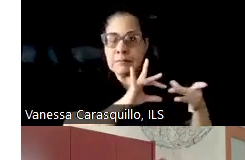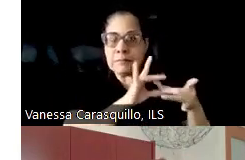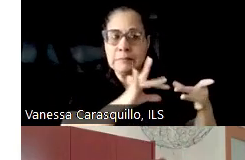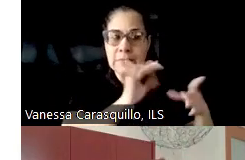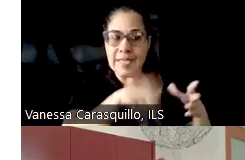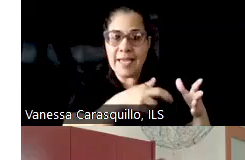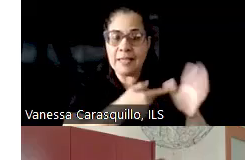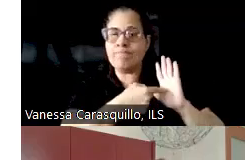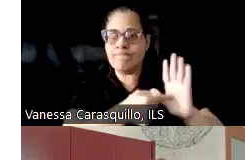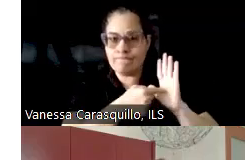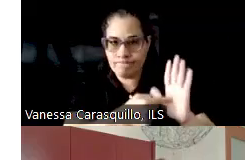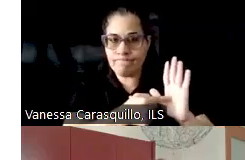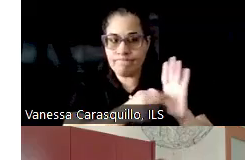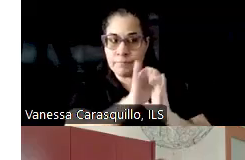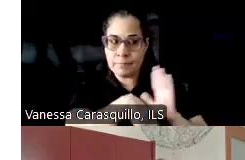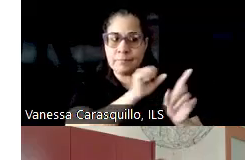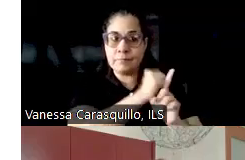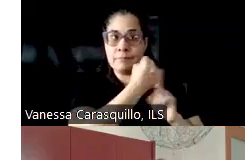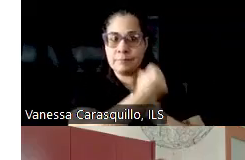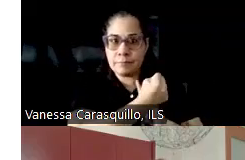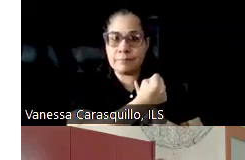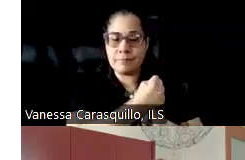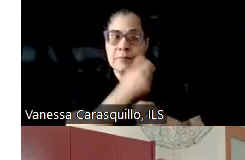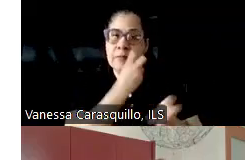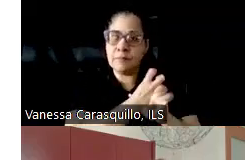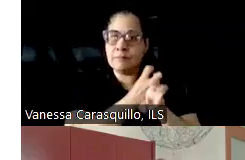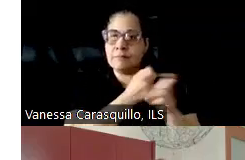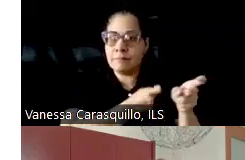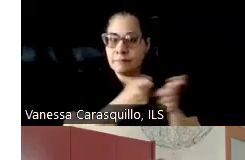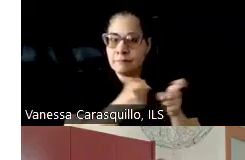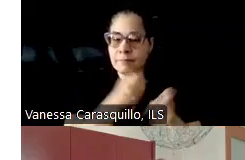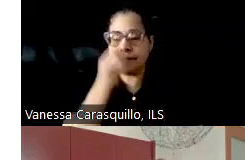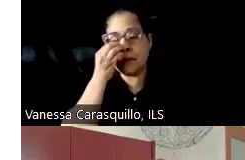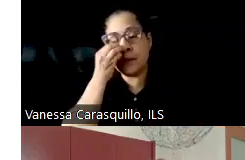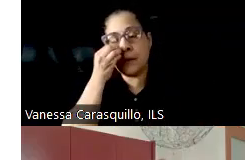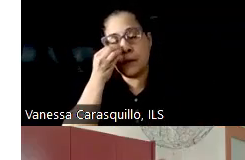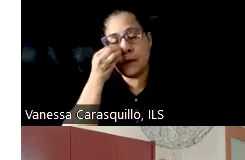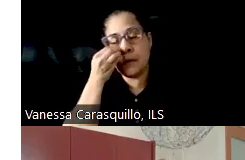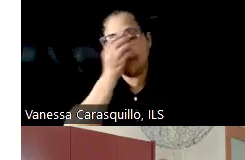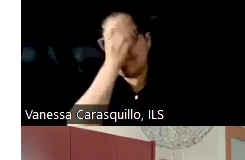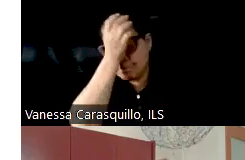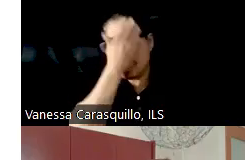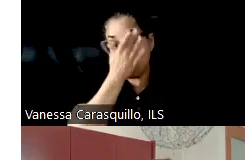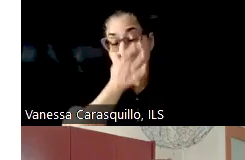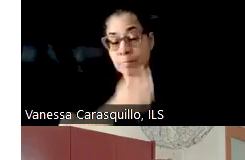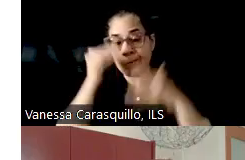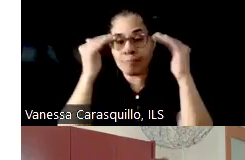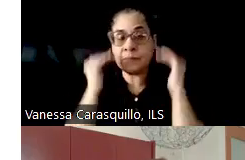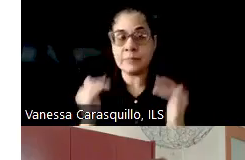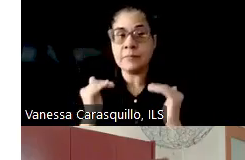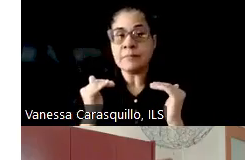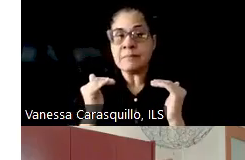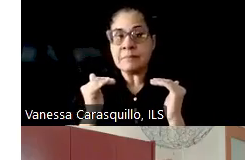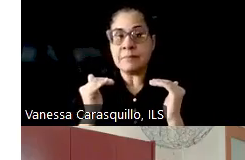que son de difícil manejo. En la próxima diapositiva vemos el